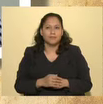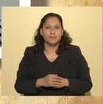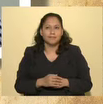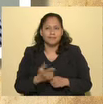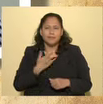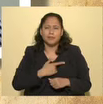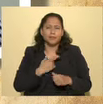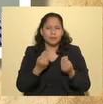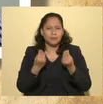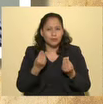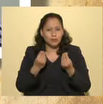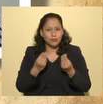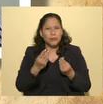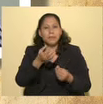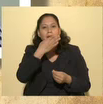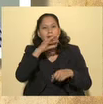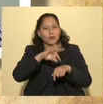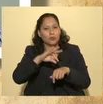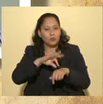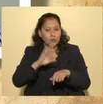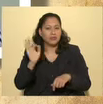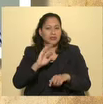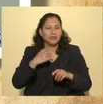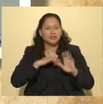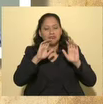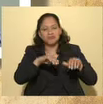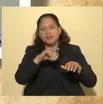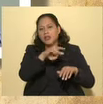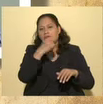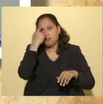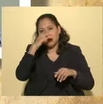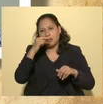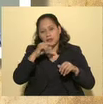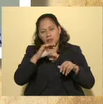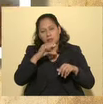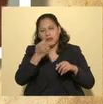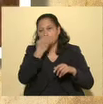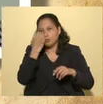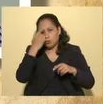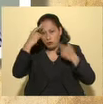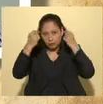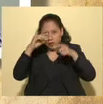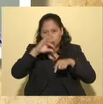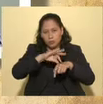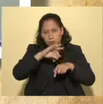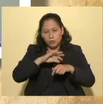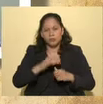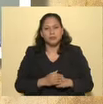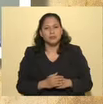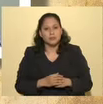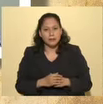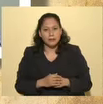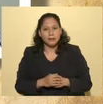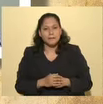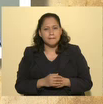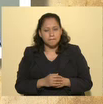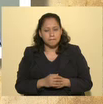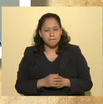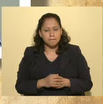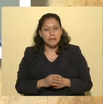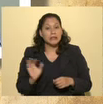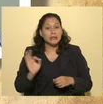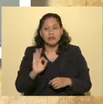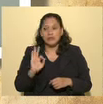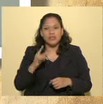Me gusta mucho la medicina. Posiblemente me hubiera enfocado a una carrera totalmente adversa, que es la medicina. ¿Qué no te